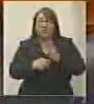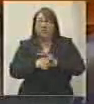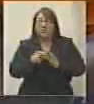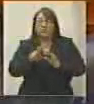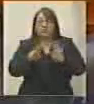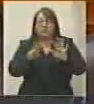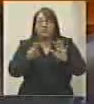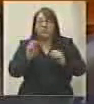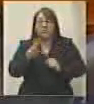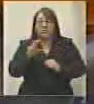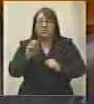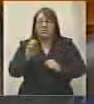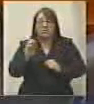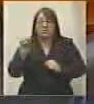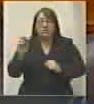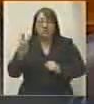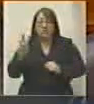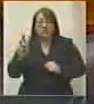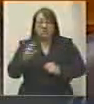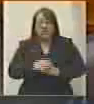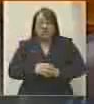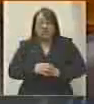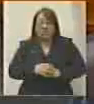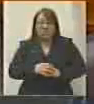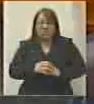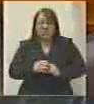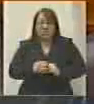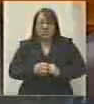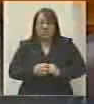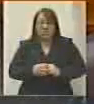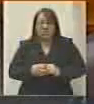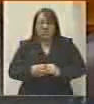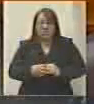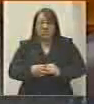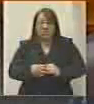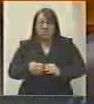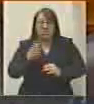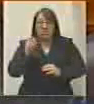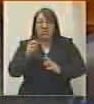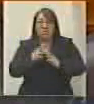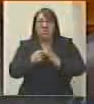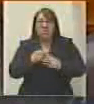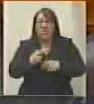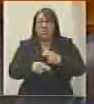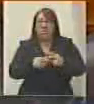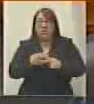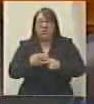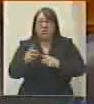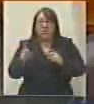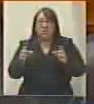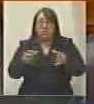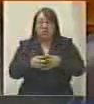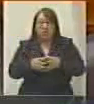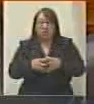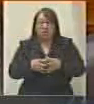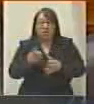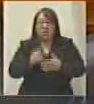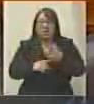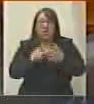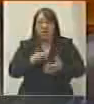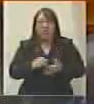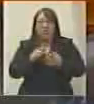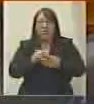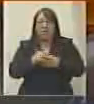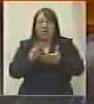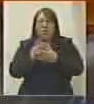Ley número 30.002. Créase el Registro Nacional de Cargos Directivos, Especialistas